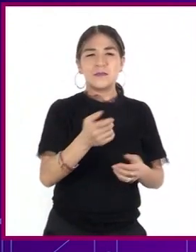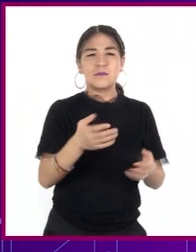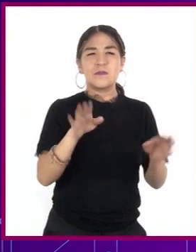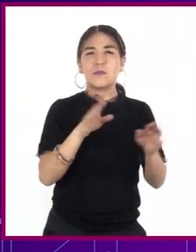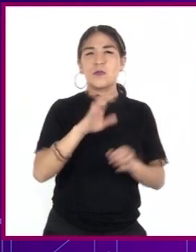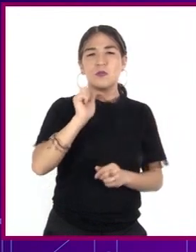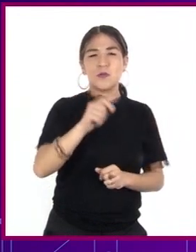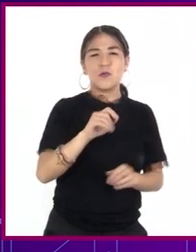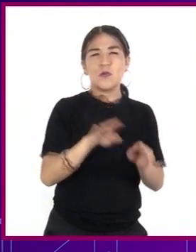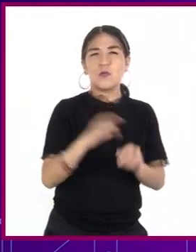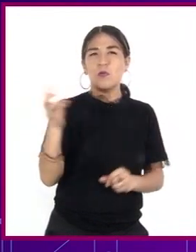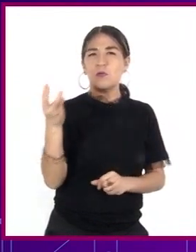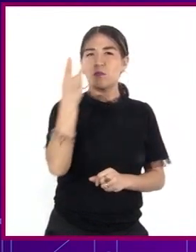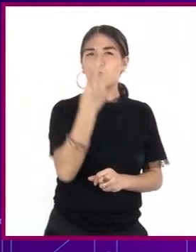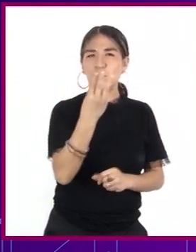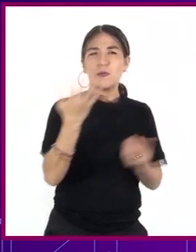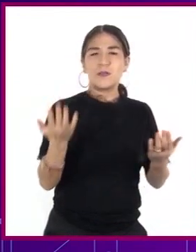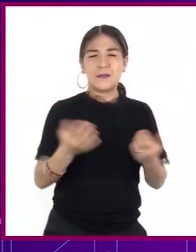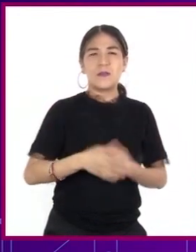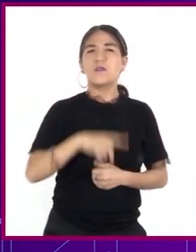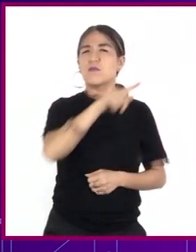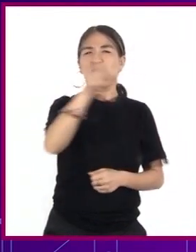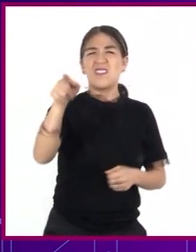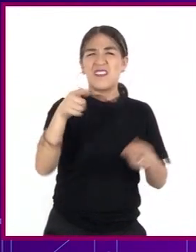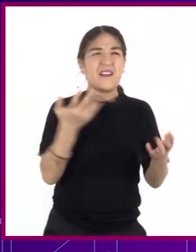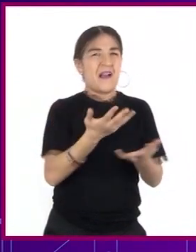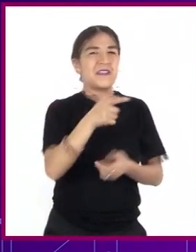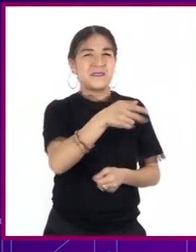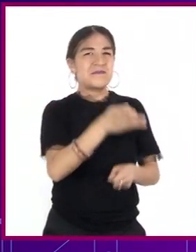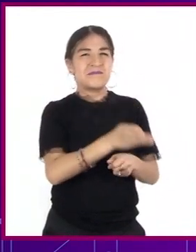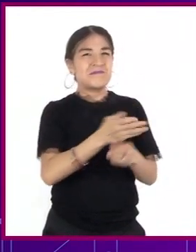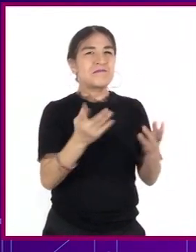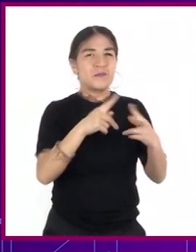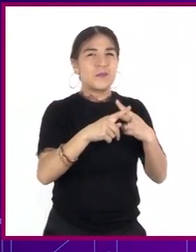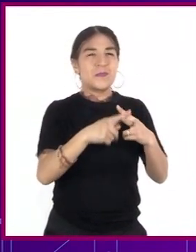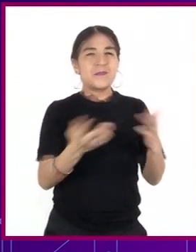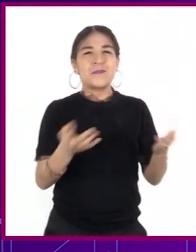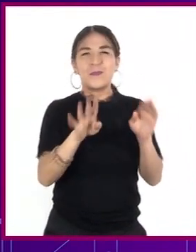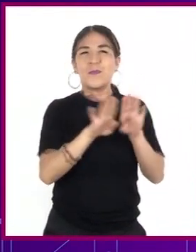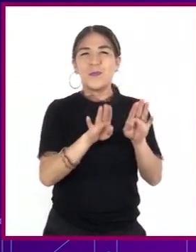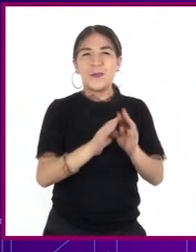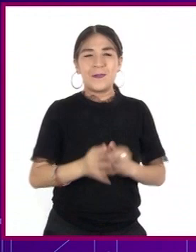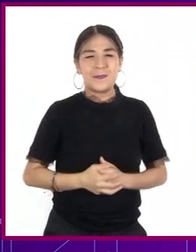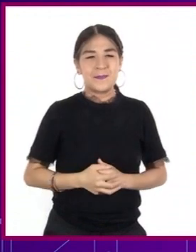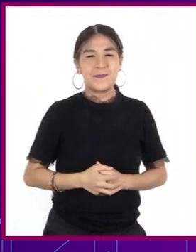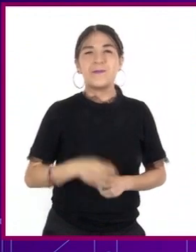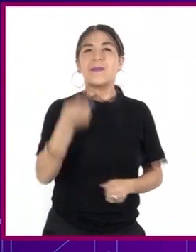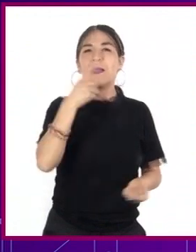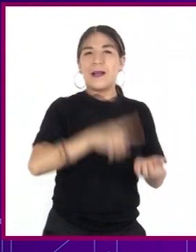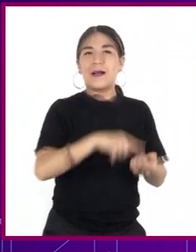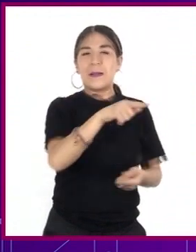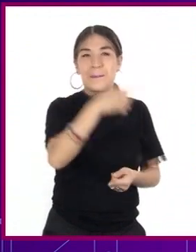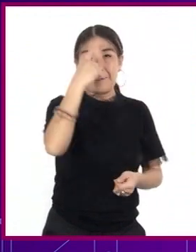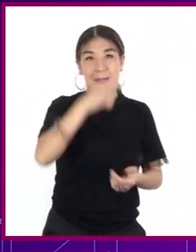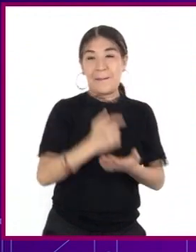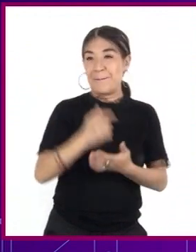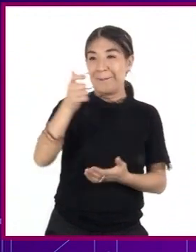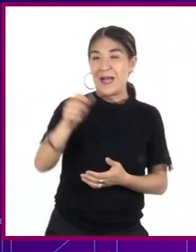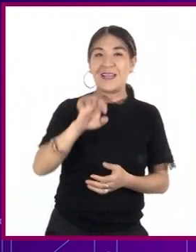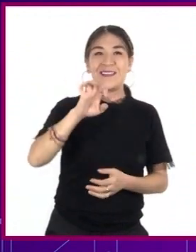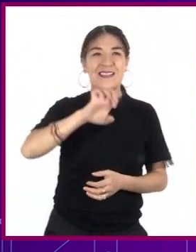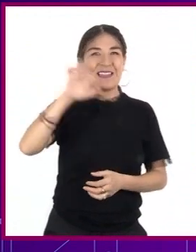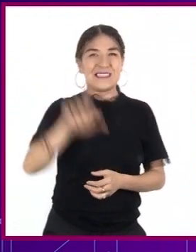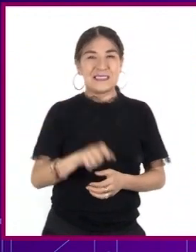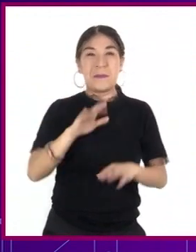cúbicas? ¿Ustedes qué harían? Como el volumen permitido para no pagar exceso de